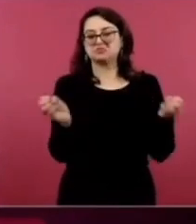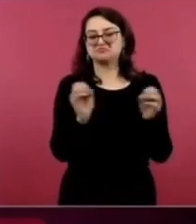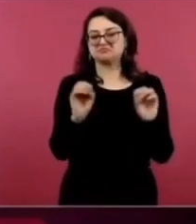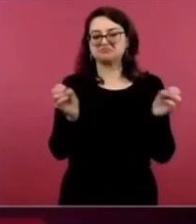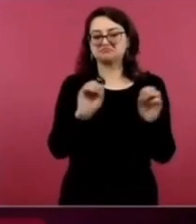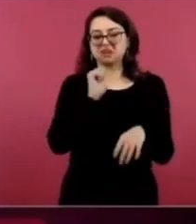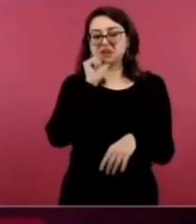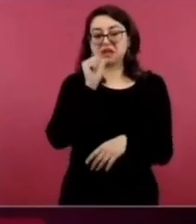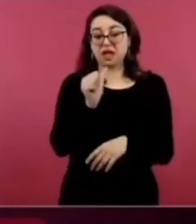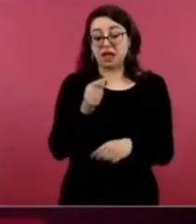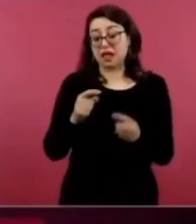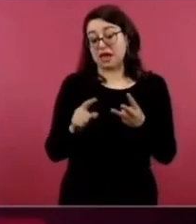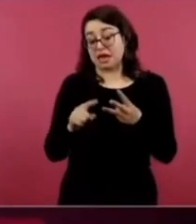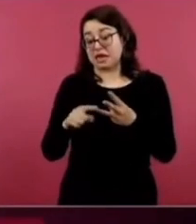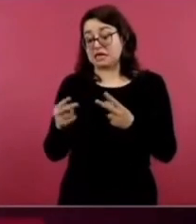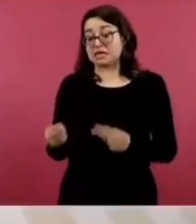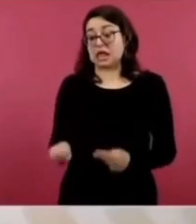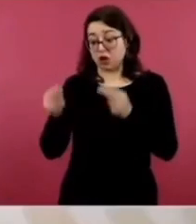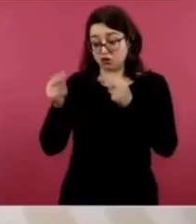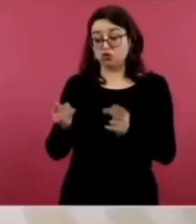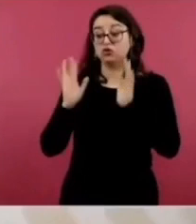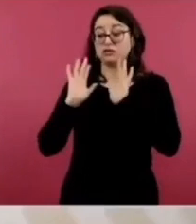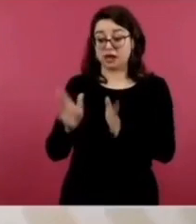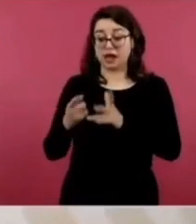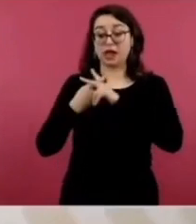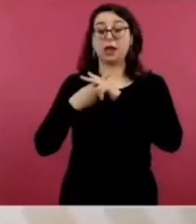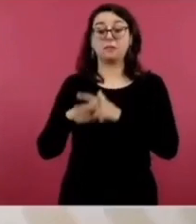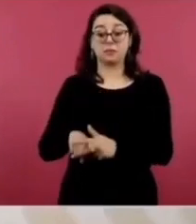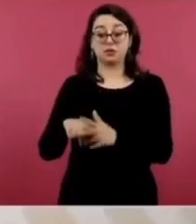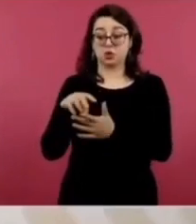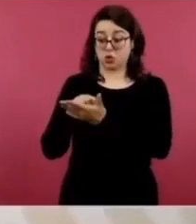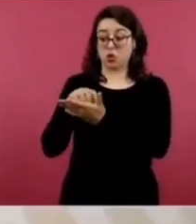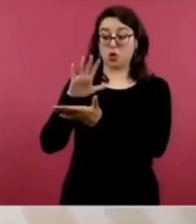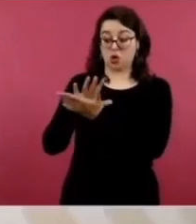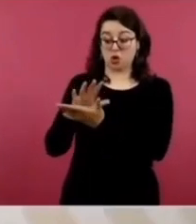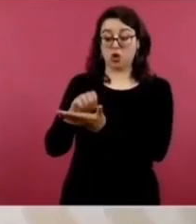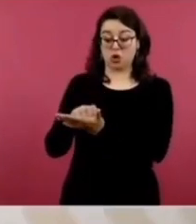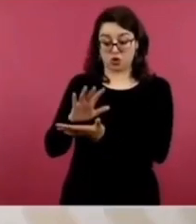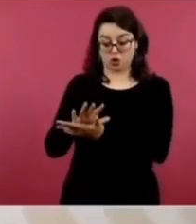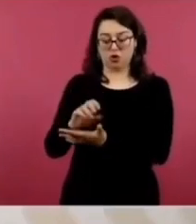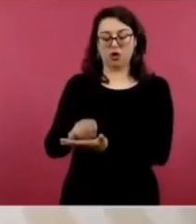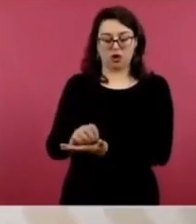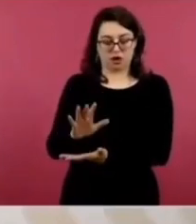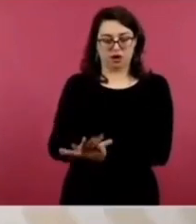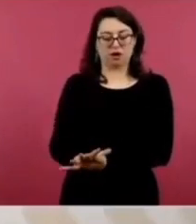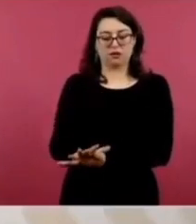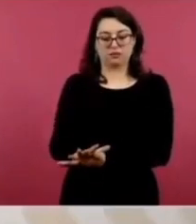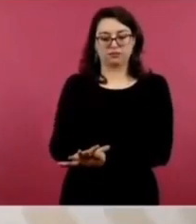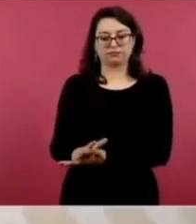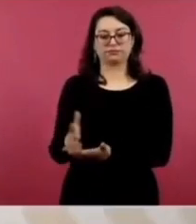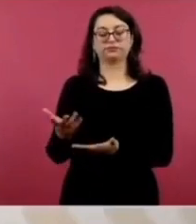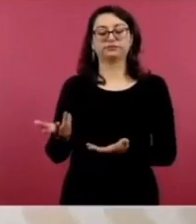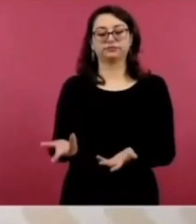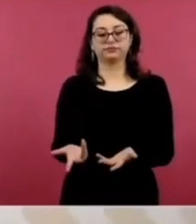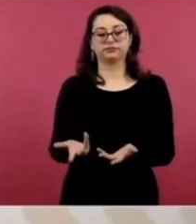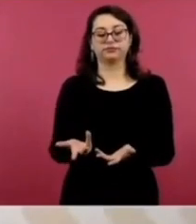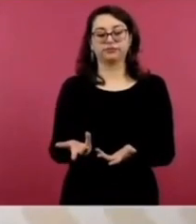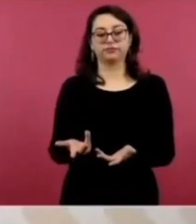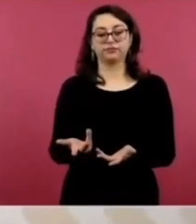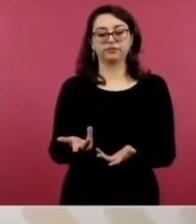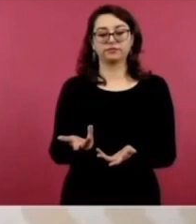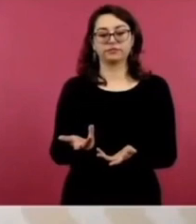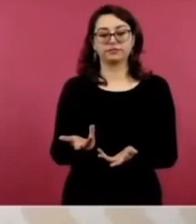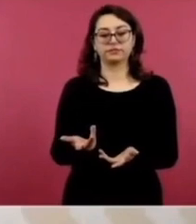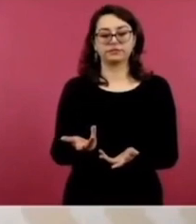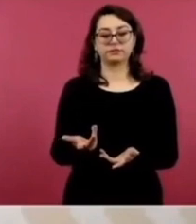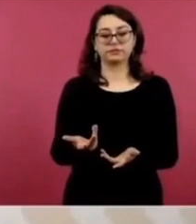ahora lo siguen haciendo, creo que sí, el robo de comercios. Como en el